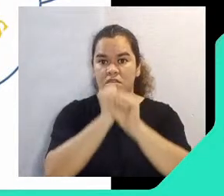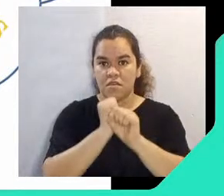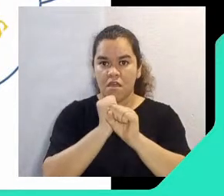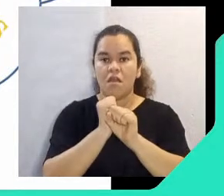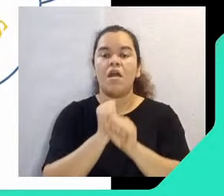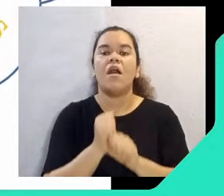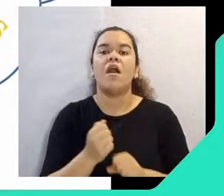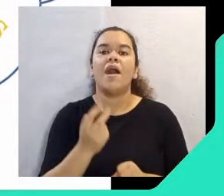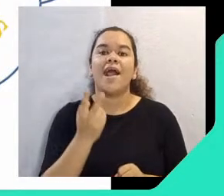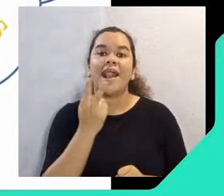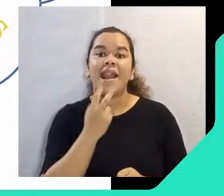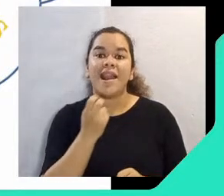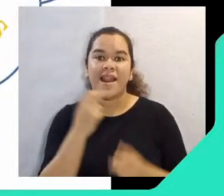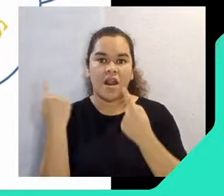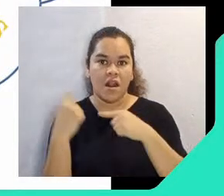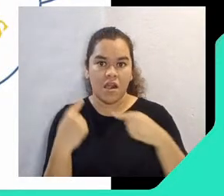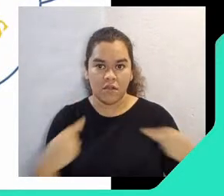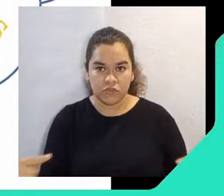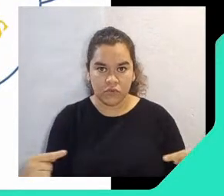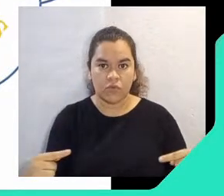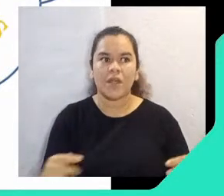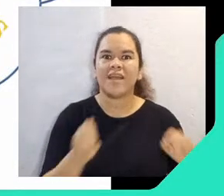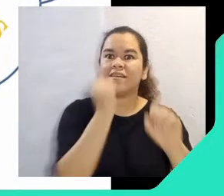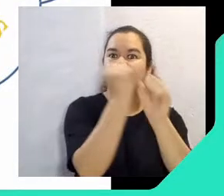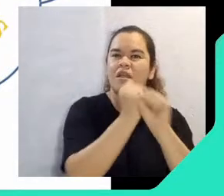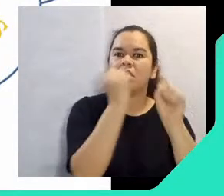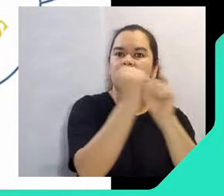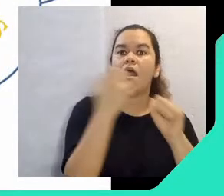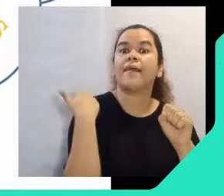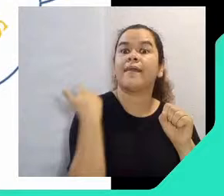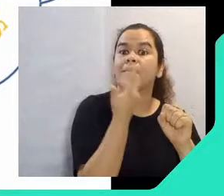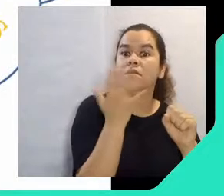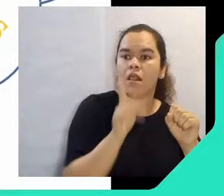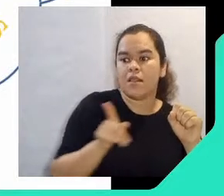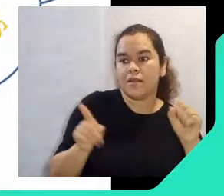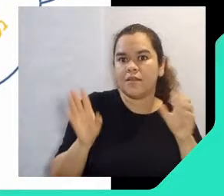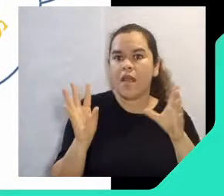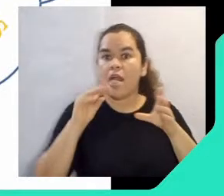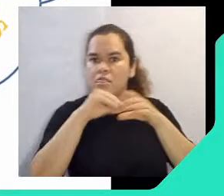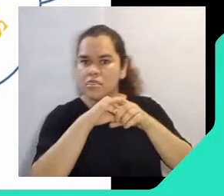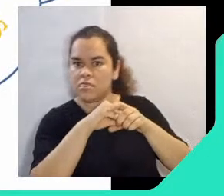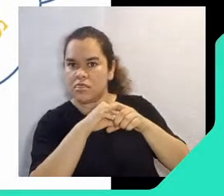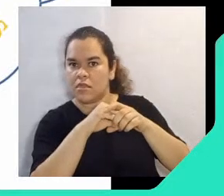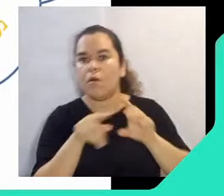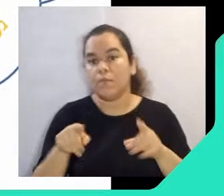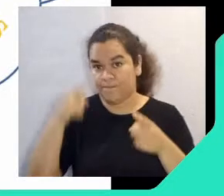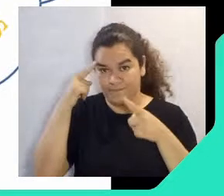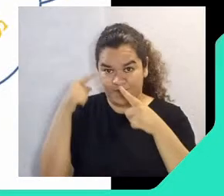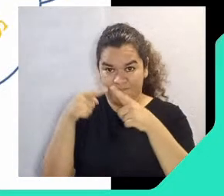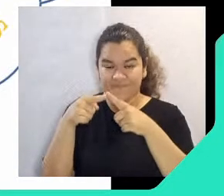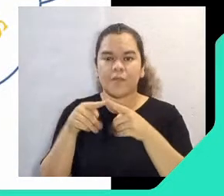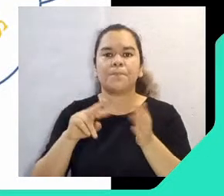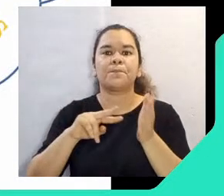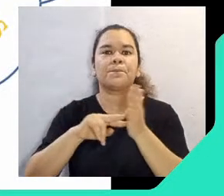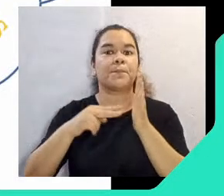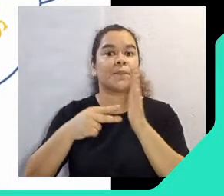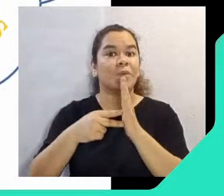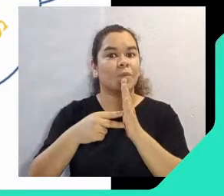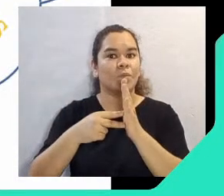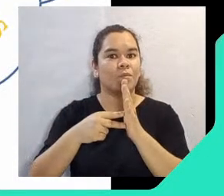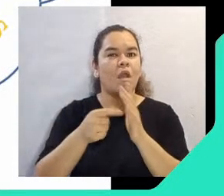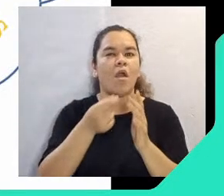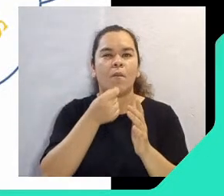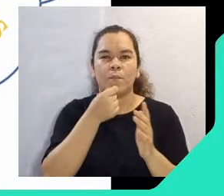ingeniería que se encarga básicamente de resolver problemas. Problemas que tienen que ver con el control de